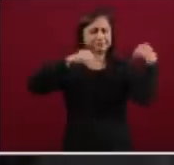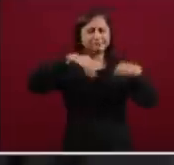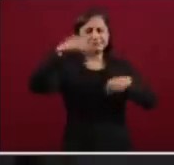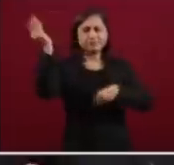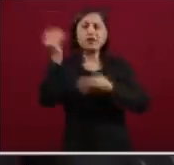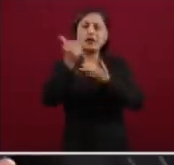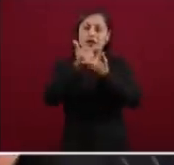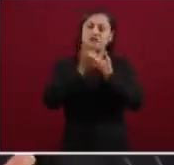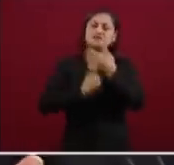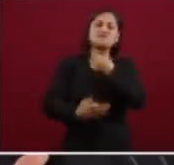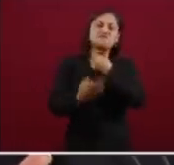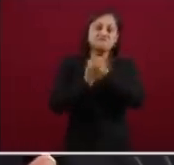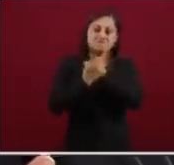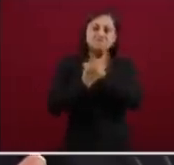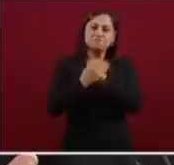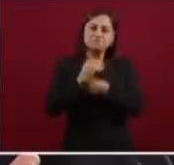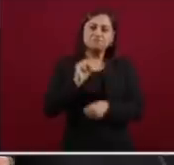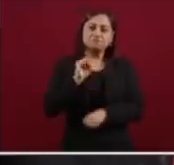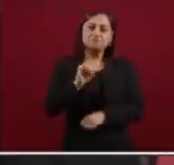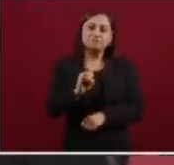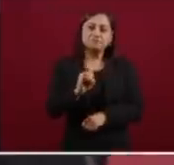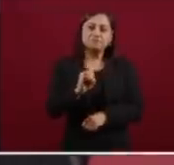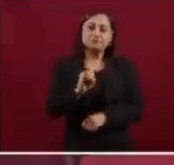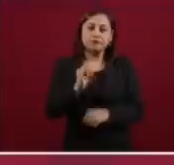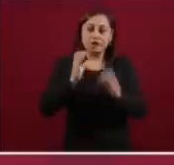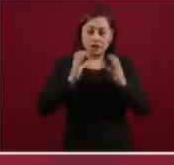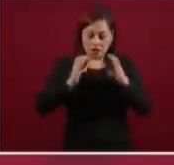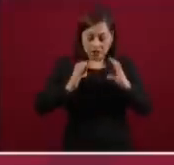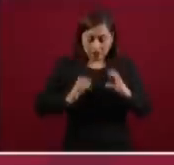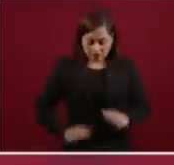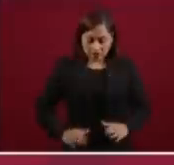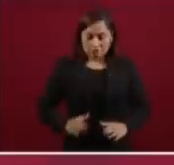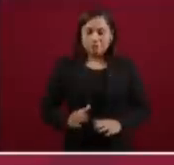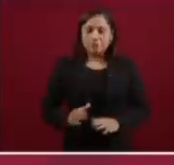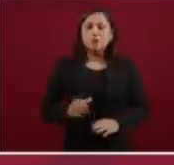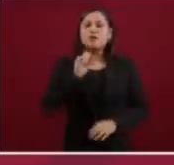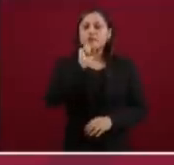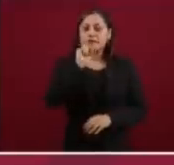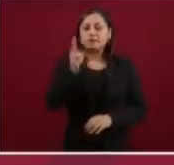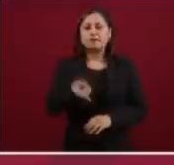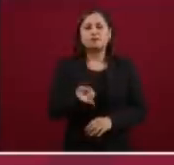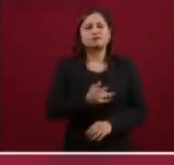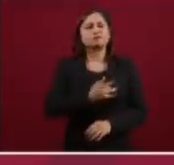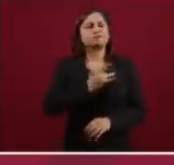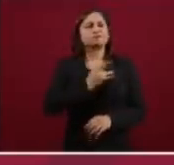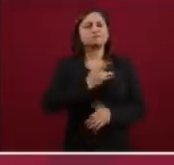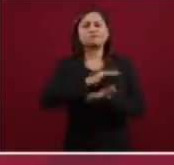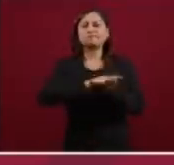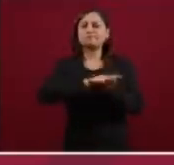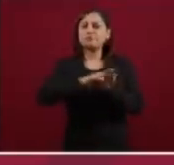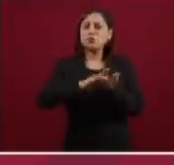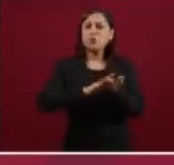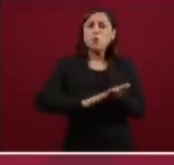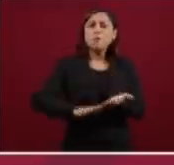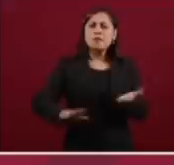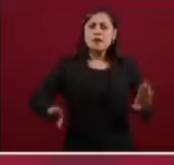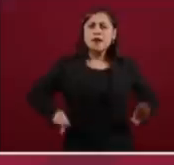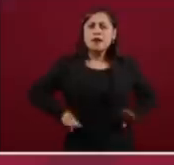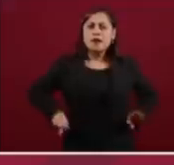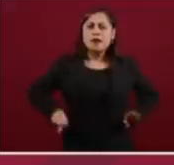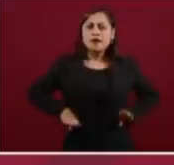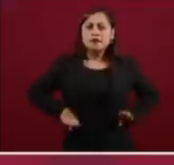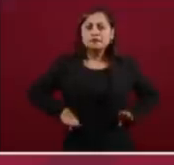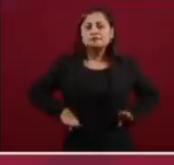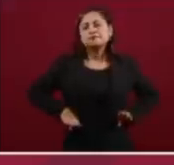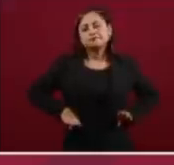si se actúa con humildad pues entonces se tiene